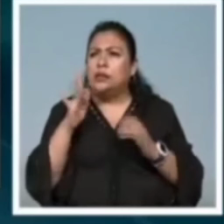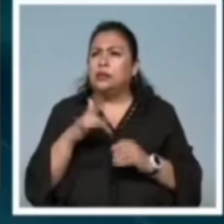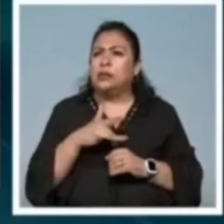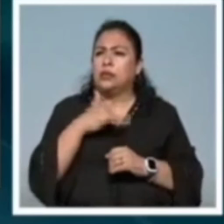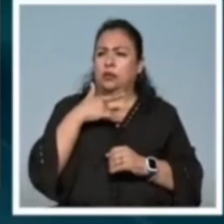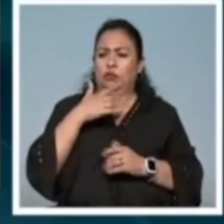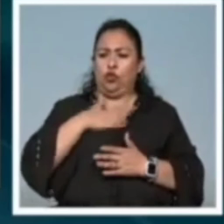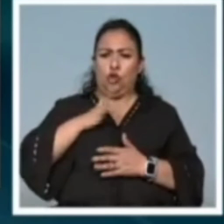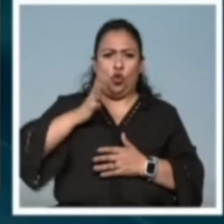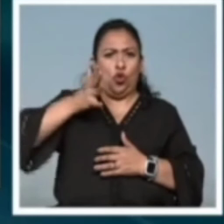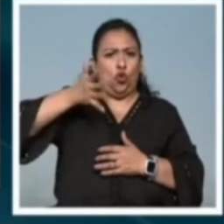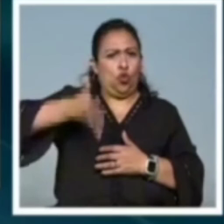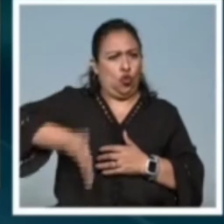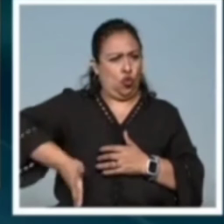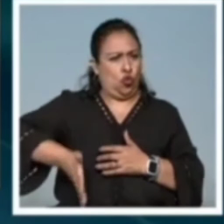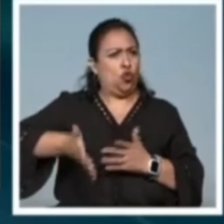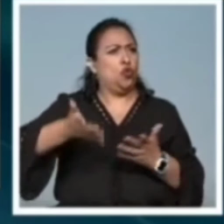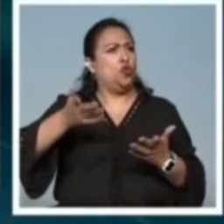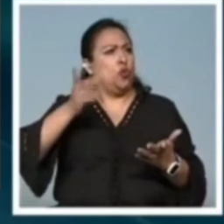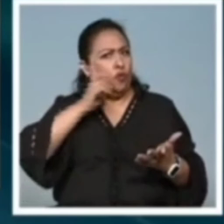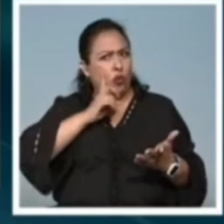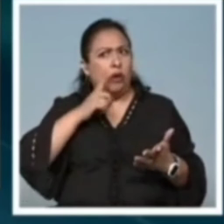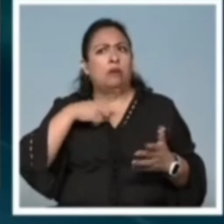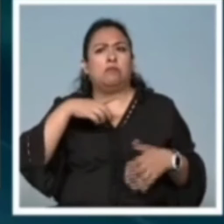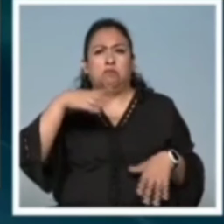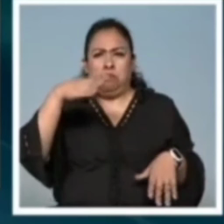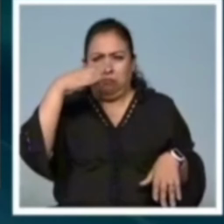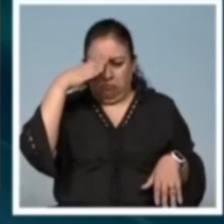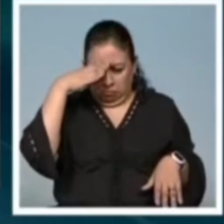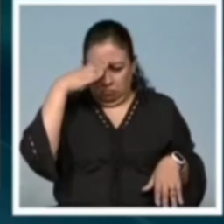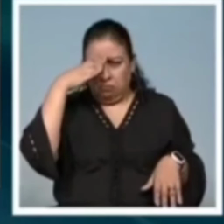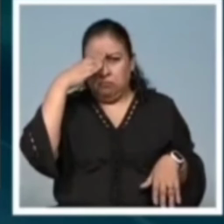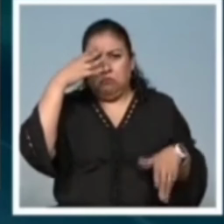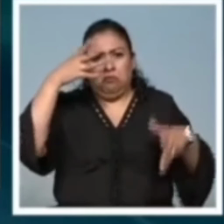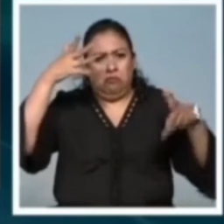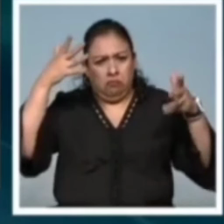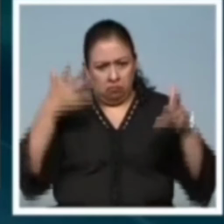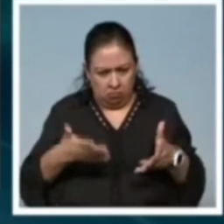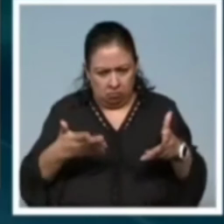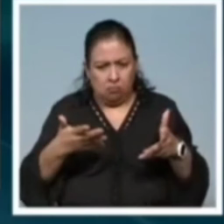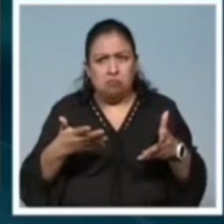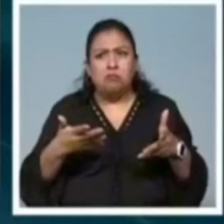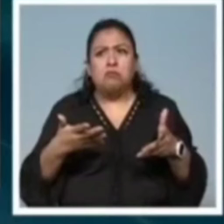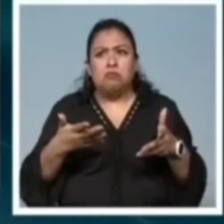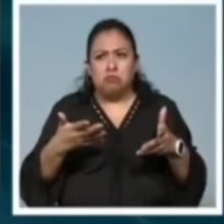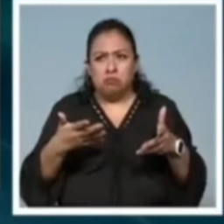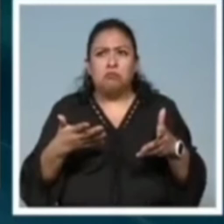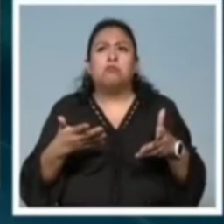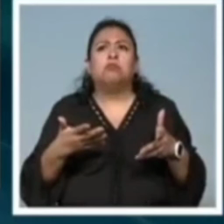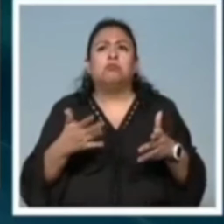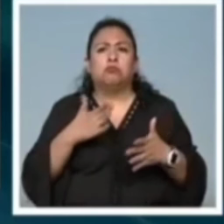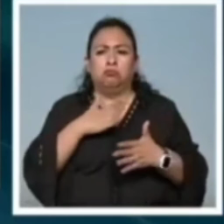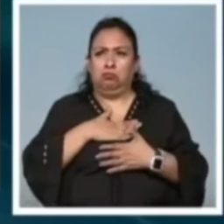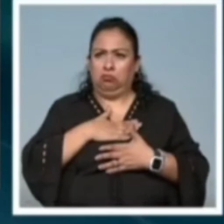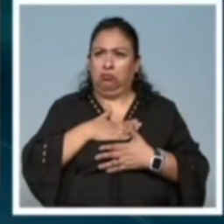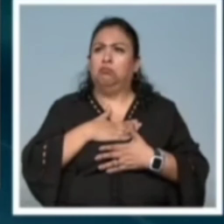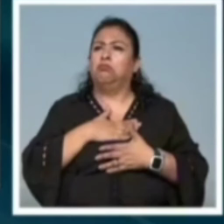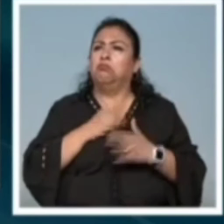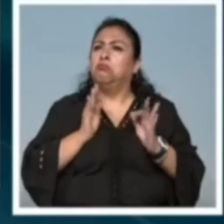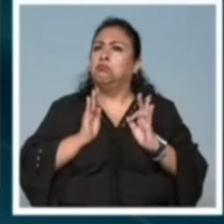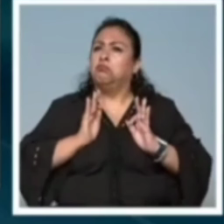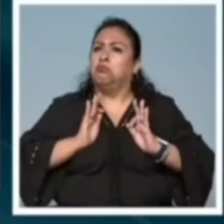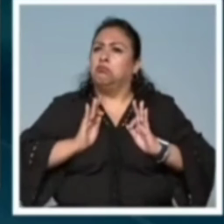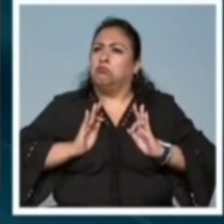sentimos orgullosas de creer y de crear, y que estamos muy a